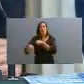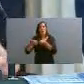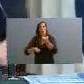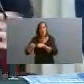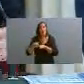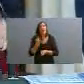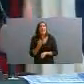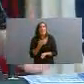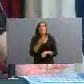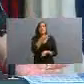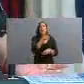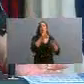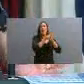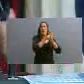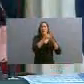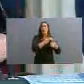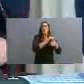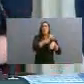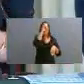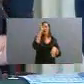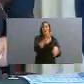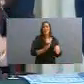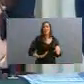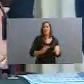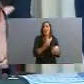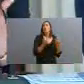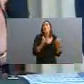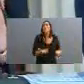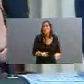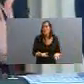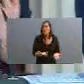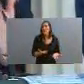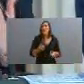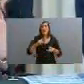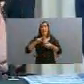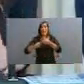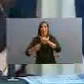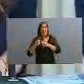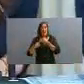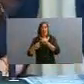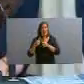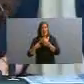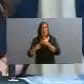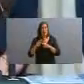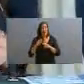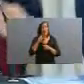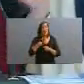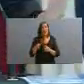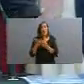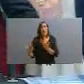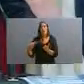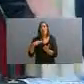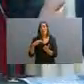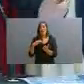del Estado. ¿Por qué? Sencillo. Porque las relaciones que rigen el Código Civil y Comercial